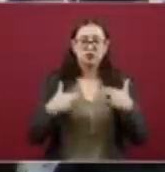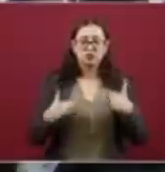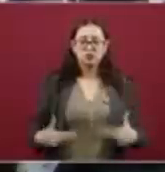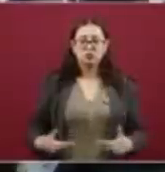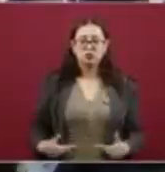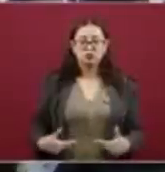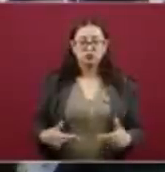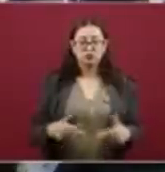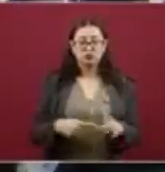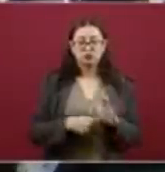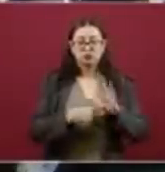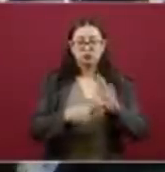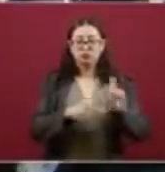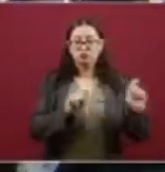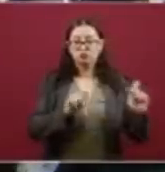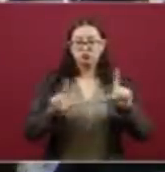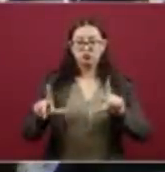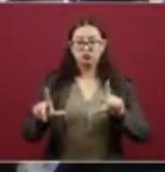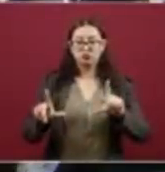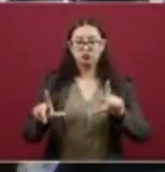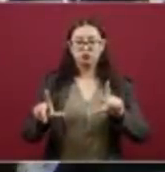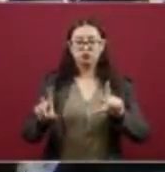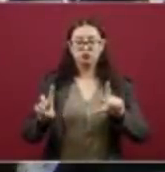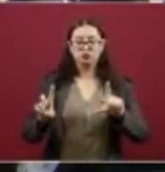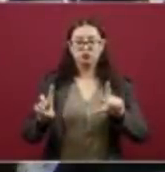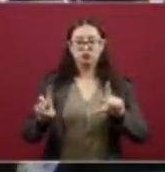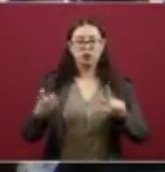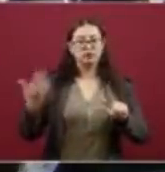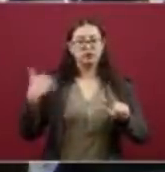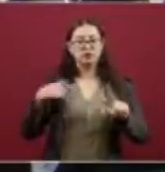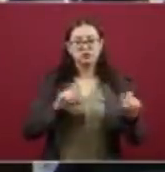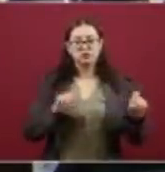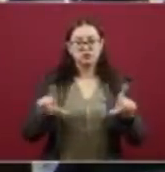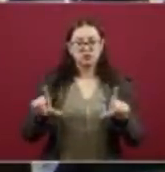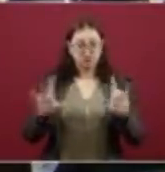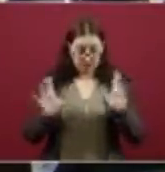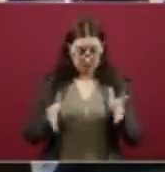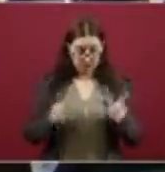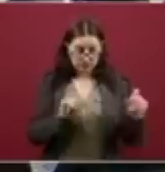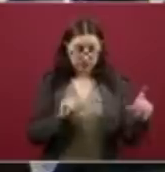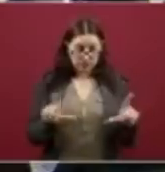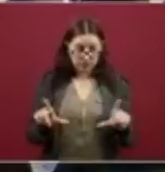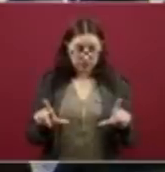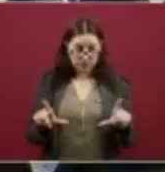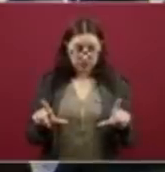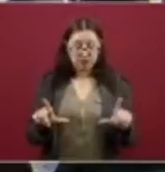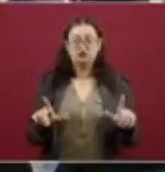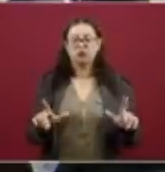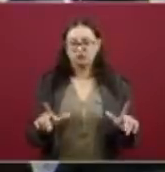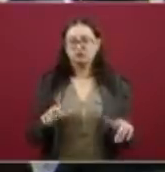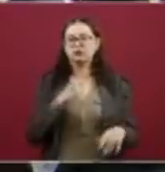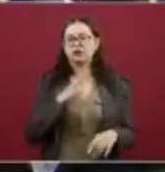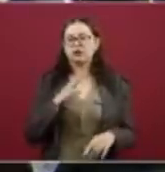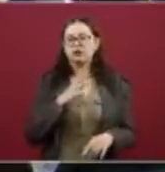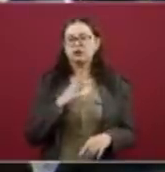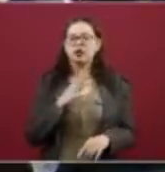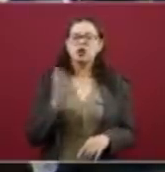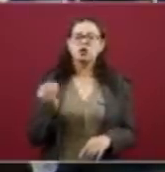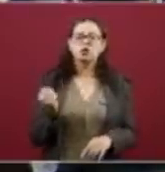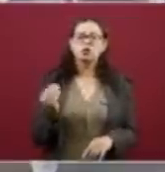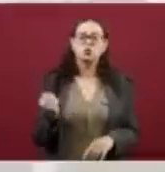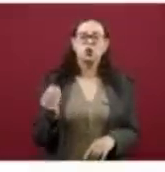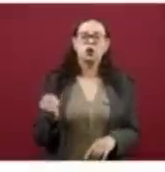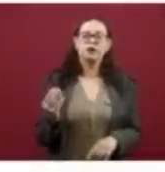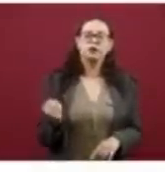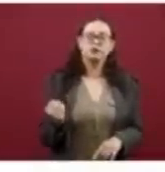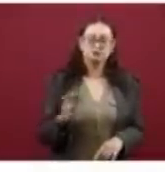está, porque no la habían incorporado en la presentación, ya está. Tenemos 9, lamentablemente